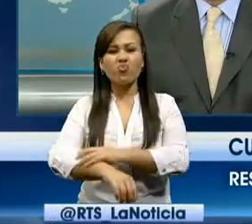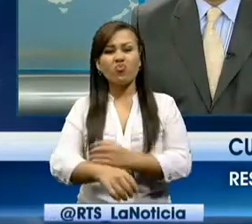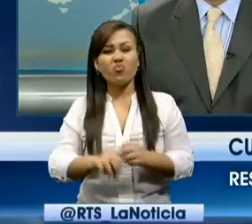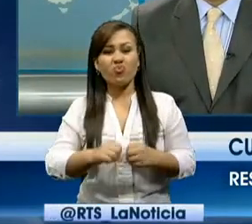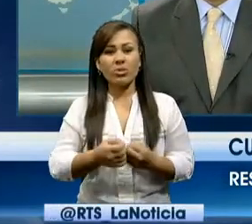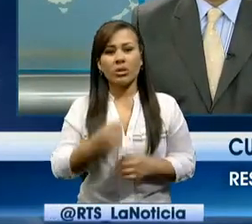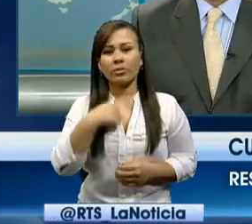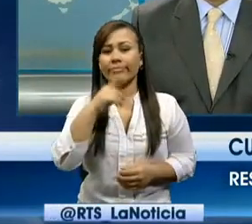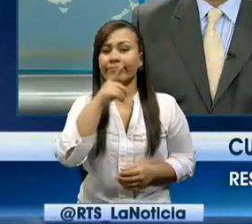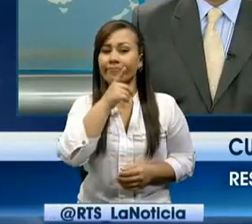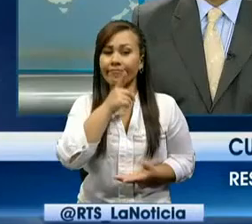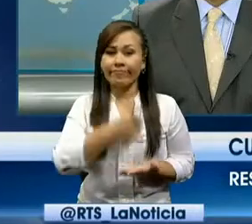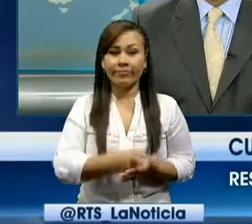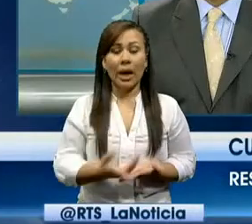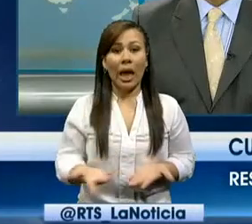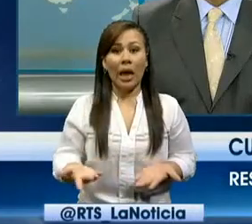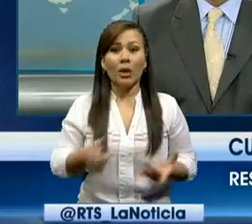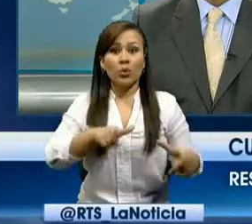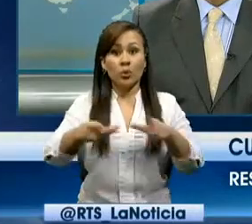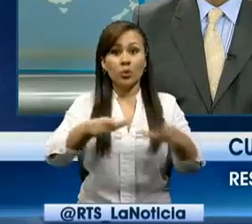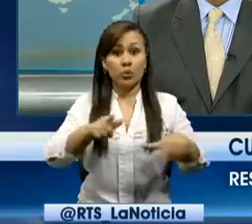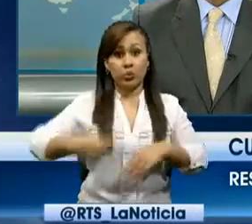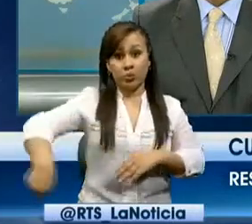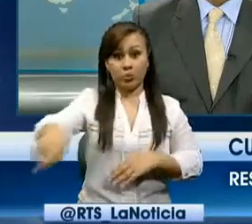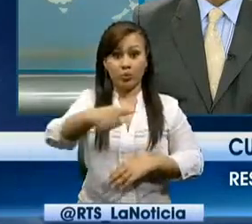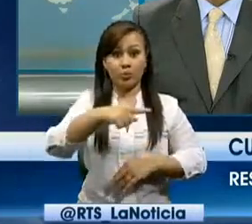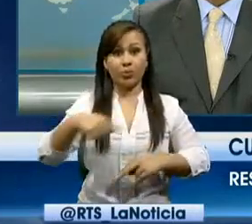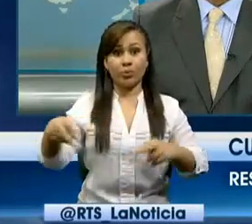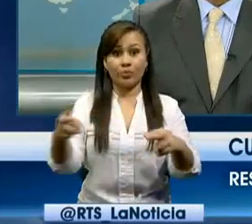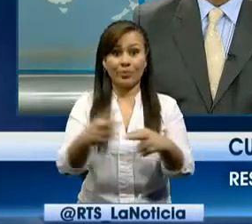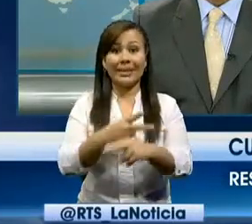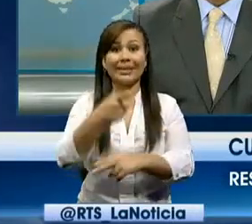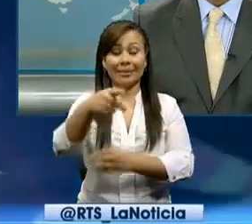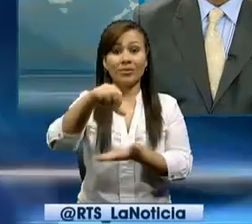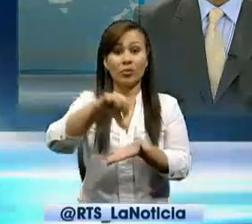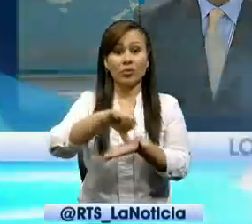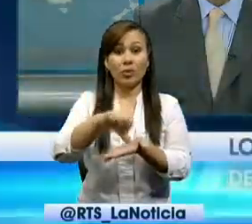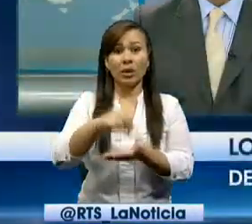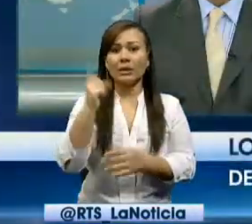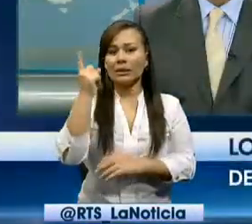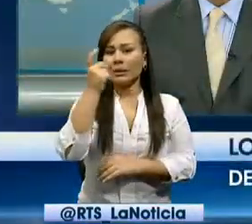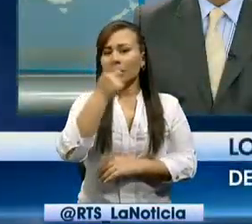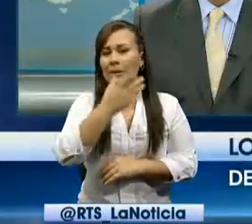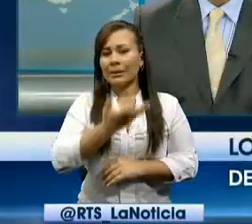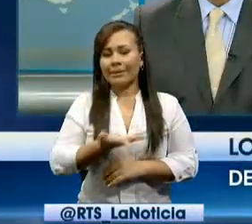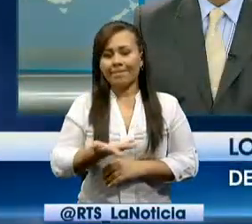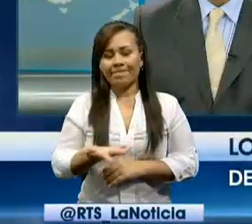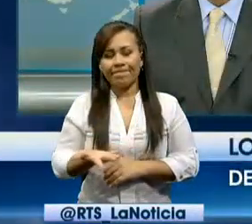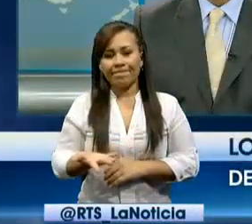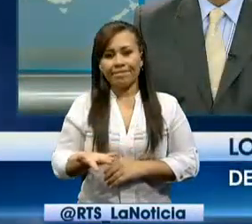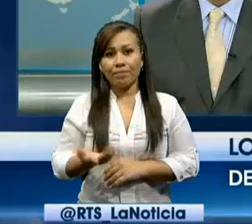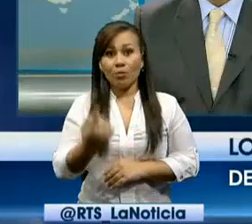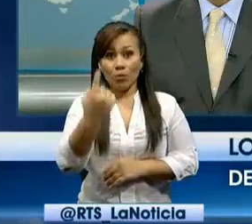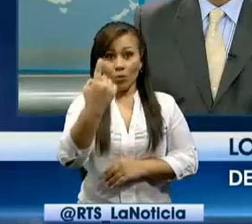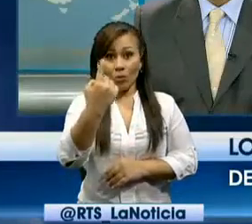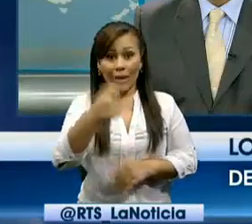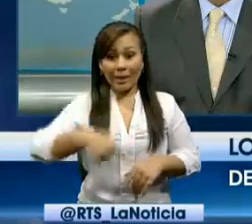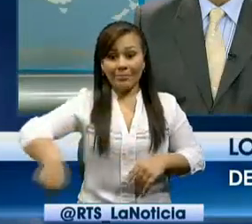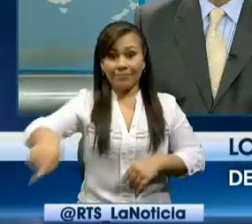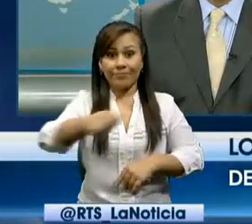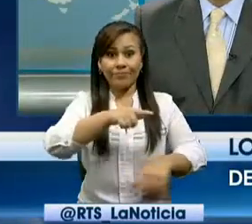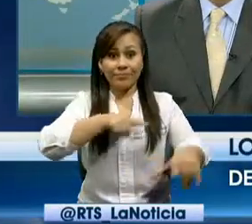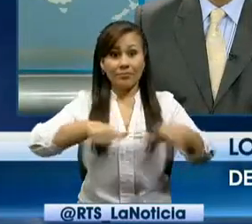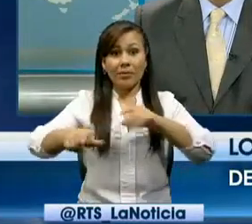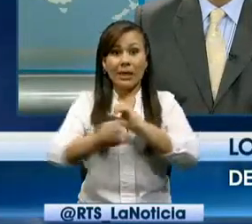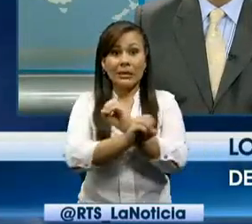una zona de riesgo, como en este caso las ciudades de evento, no podemos hablar nosotros de una zona cero, no.